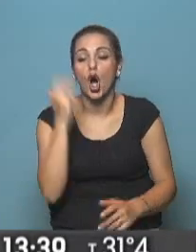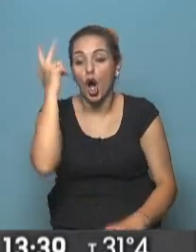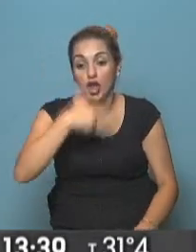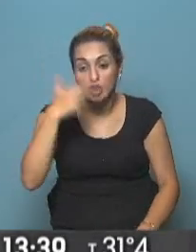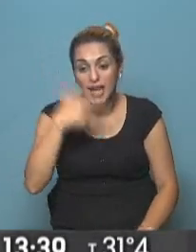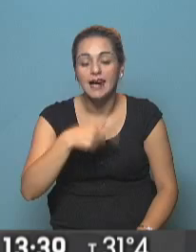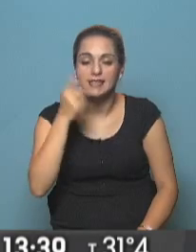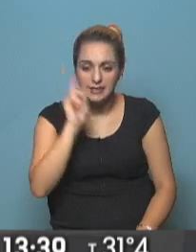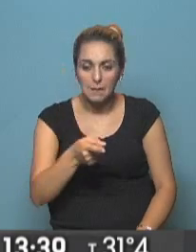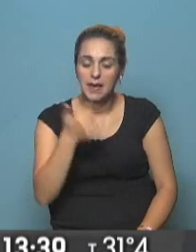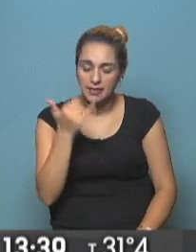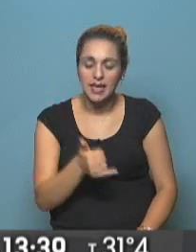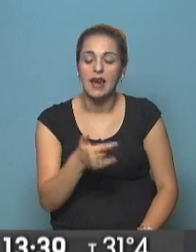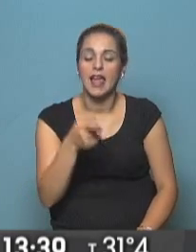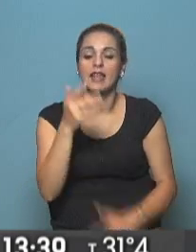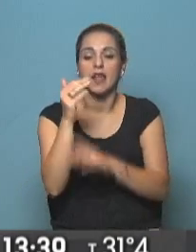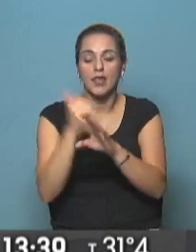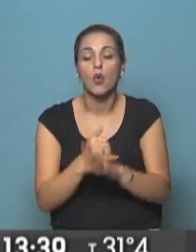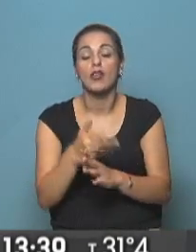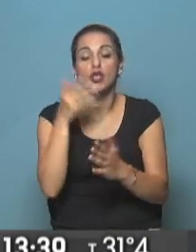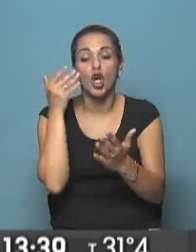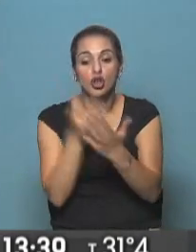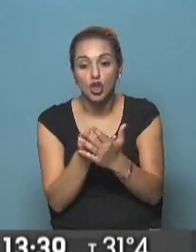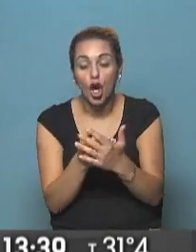que también se suman a esta propuesta, el tope de reintegro